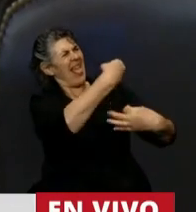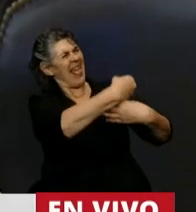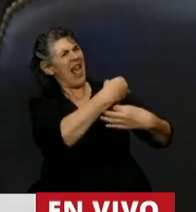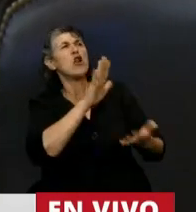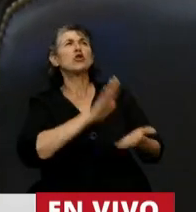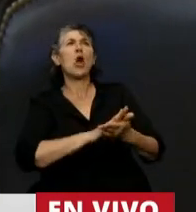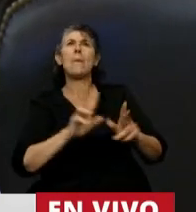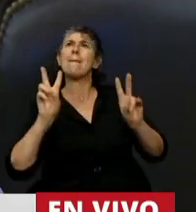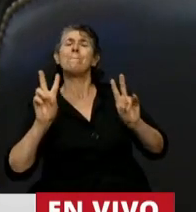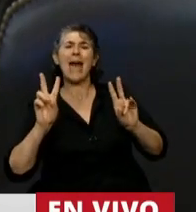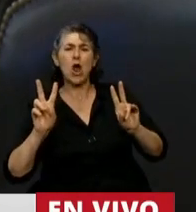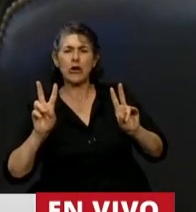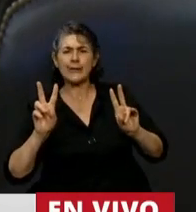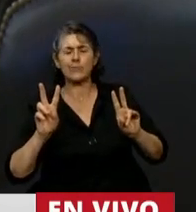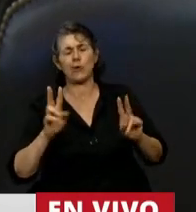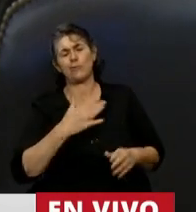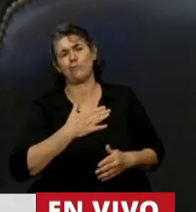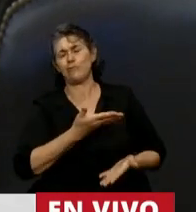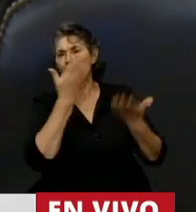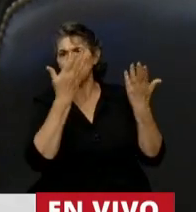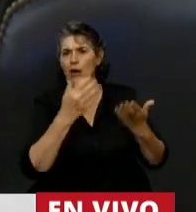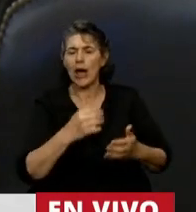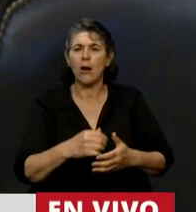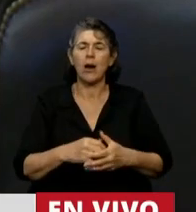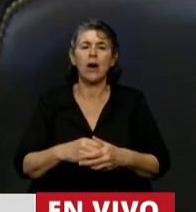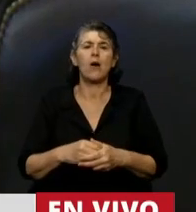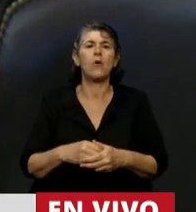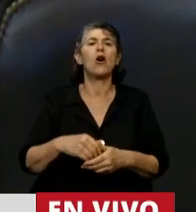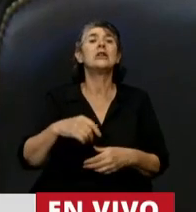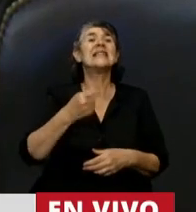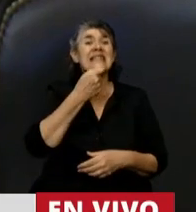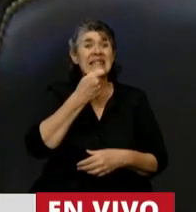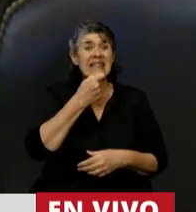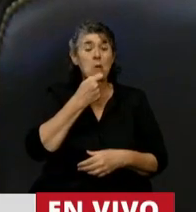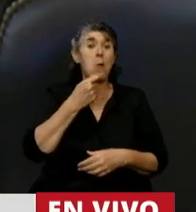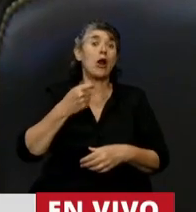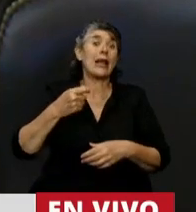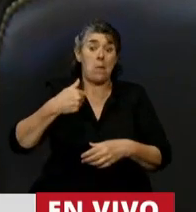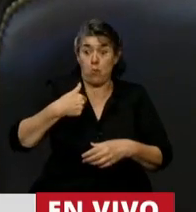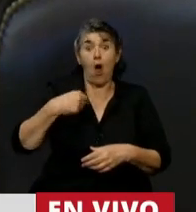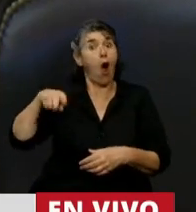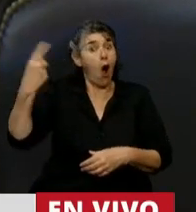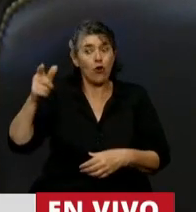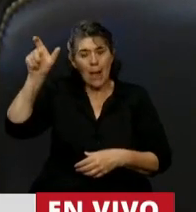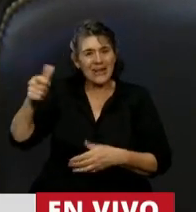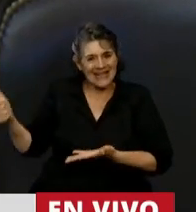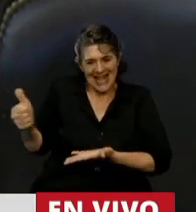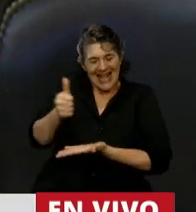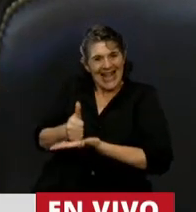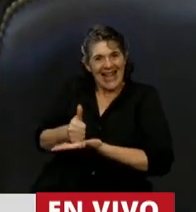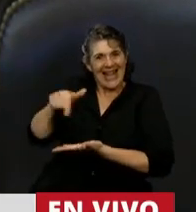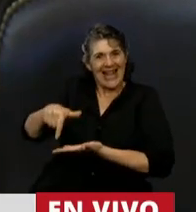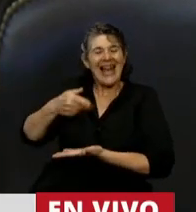peronismo. Y para terminar, señor presidente, si en mi lugar estuvieran legisladores sanjuaninos que honraron en su